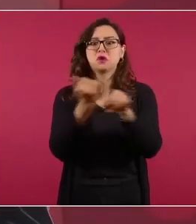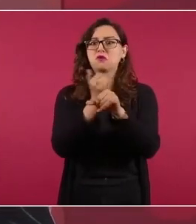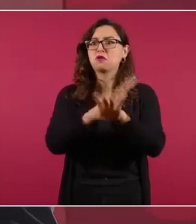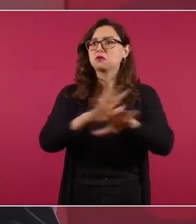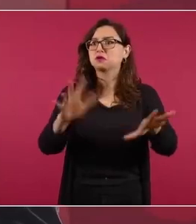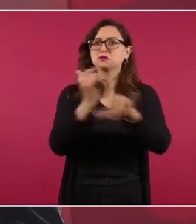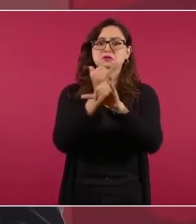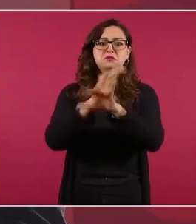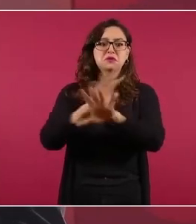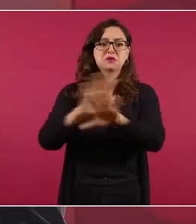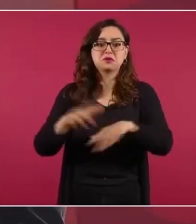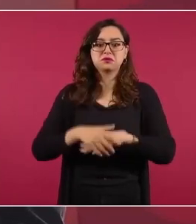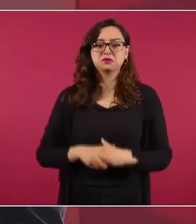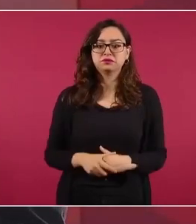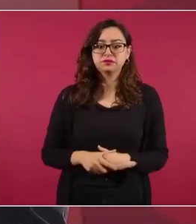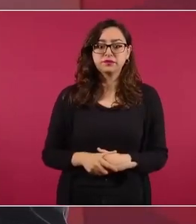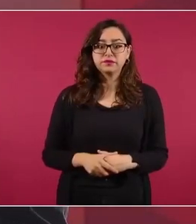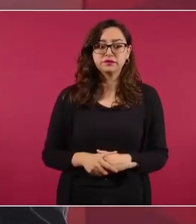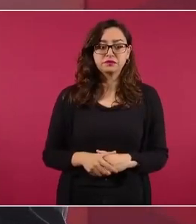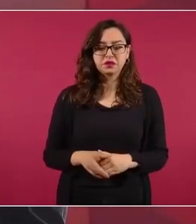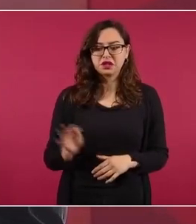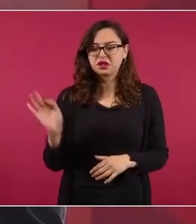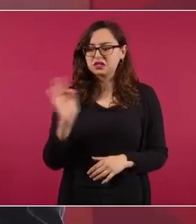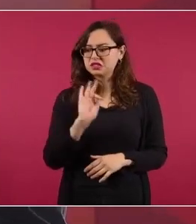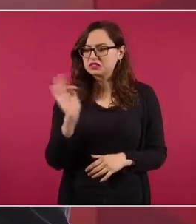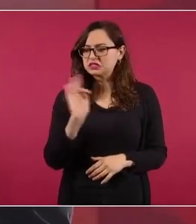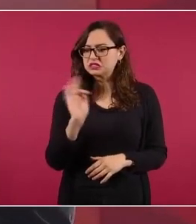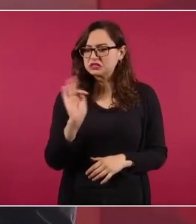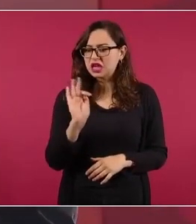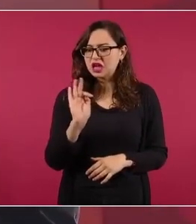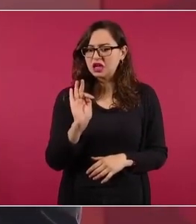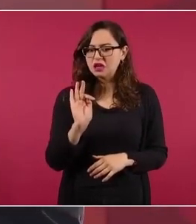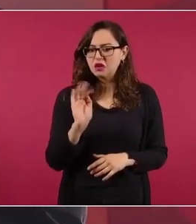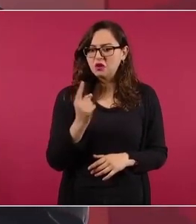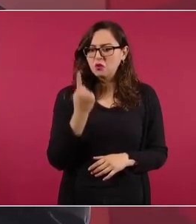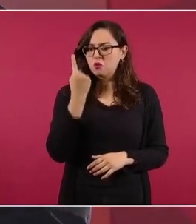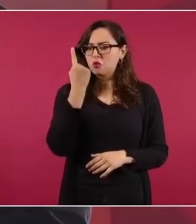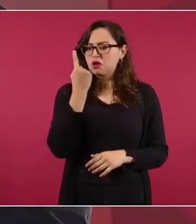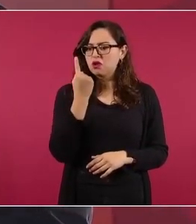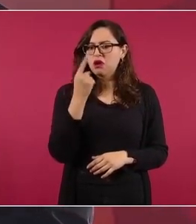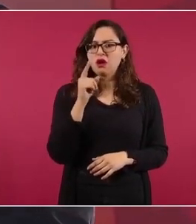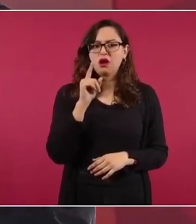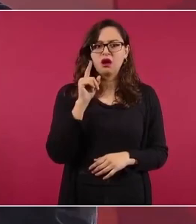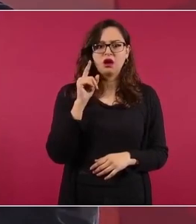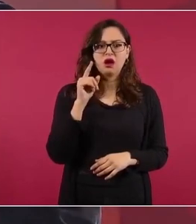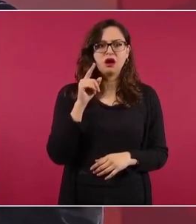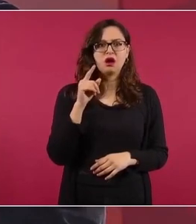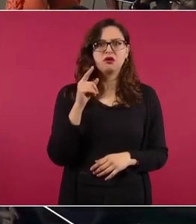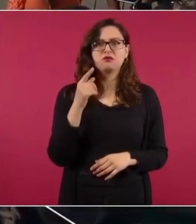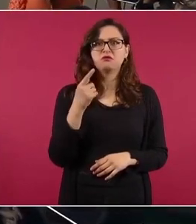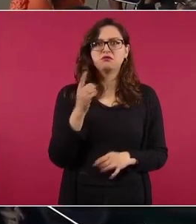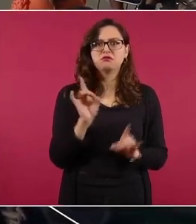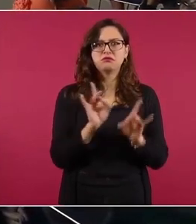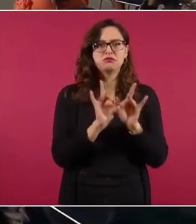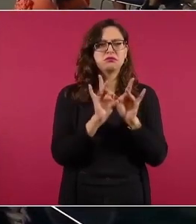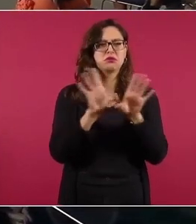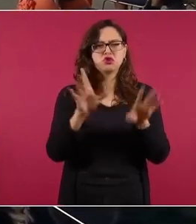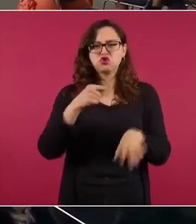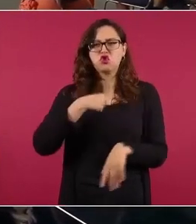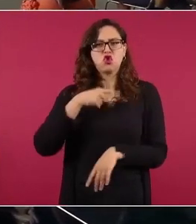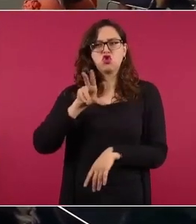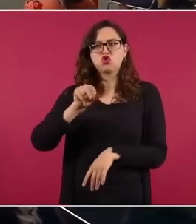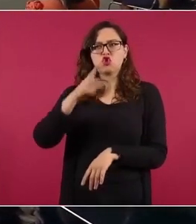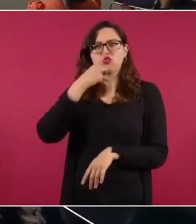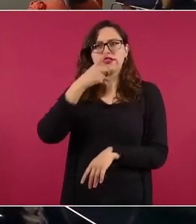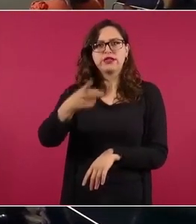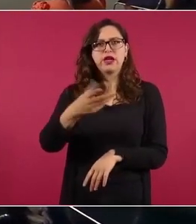la ambulancia que fue a Palenque a principios